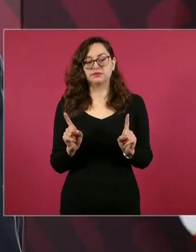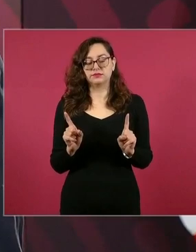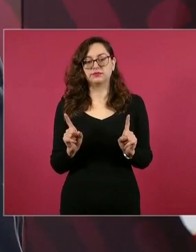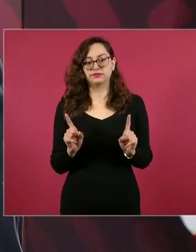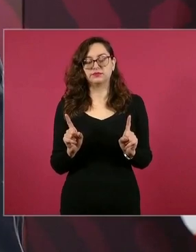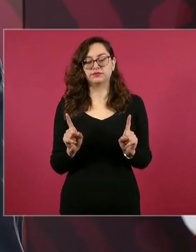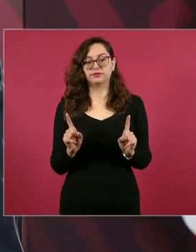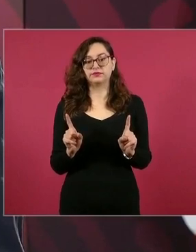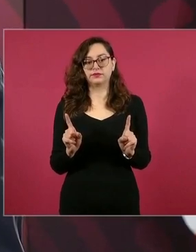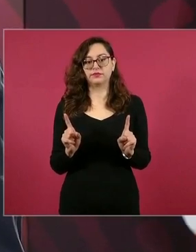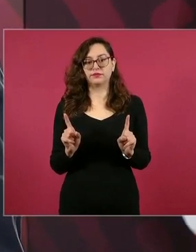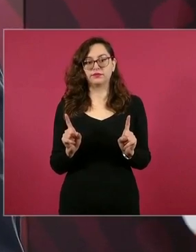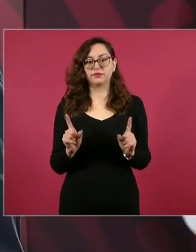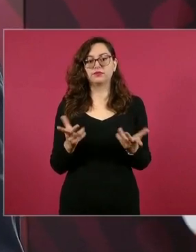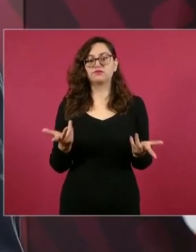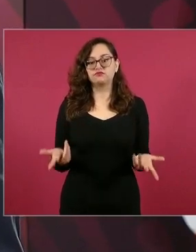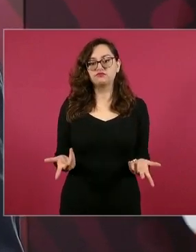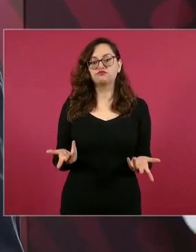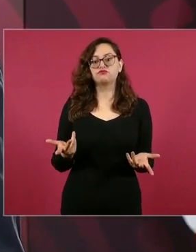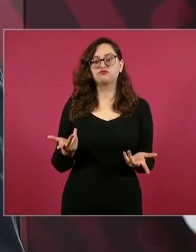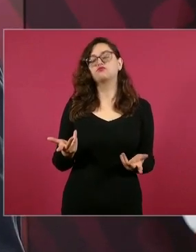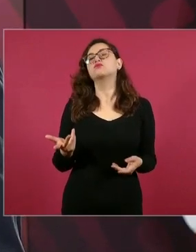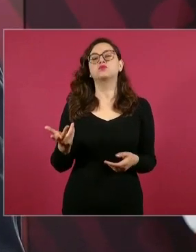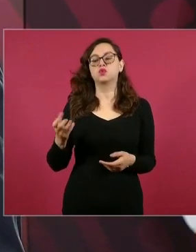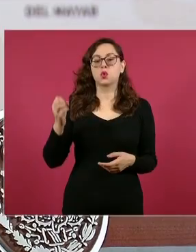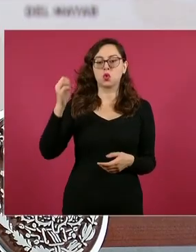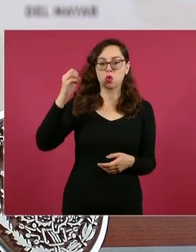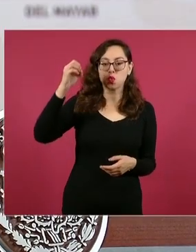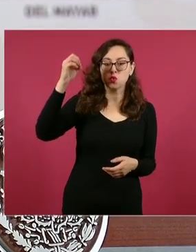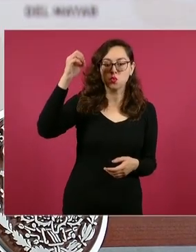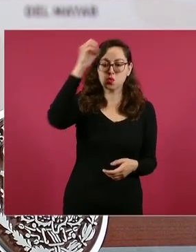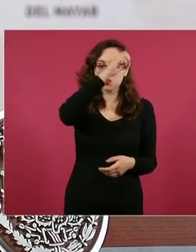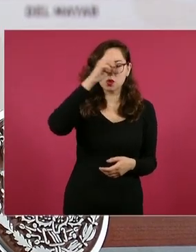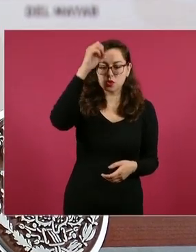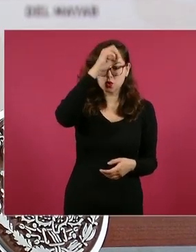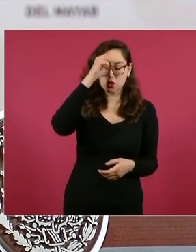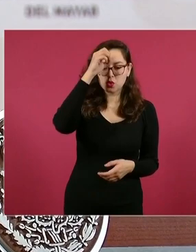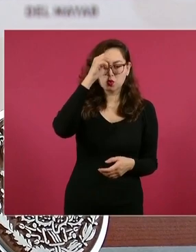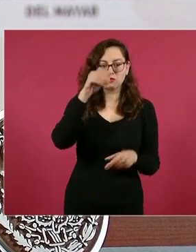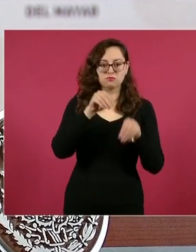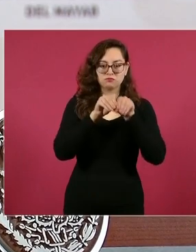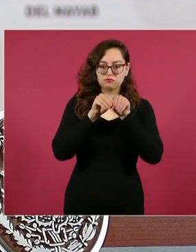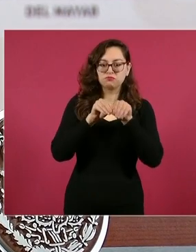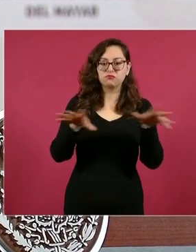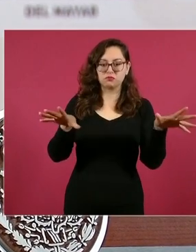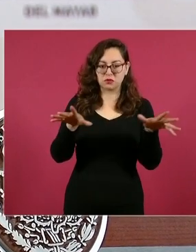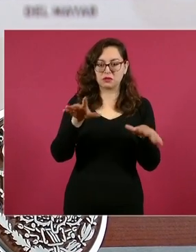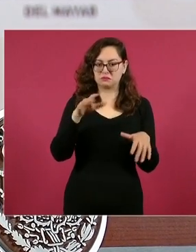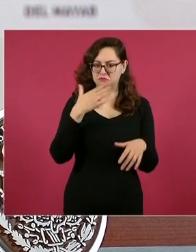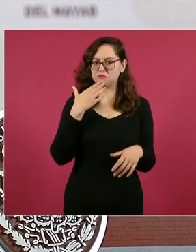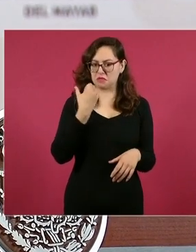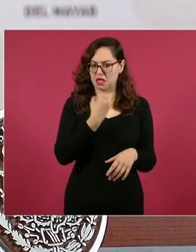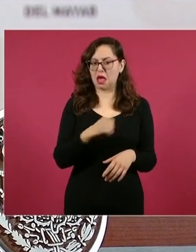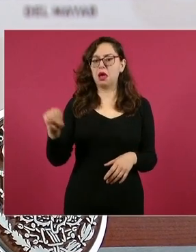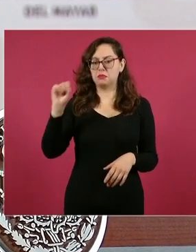periodismo más de opinión también de lo mejor